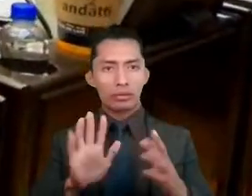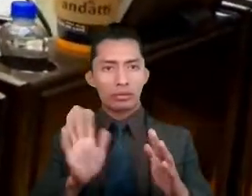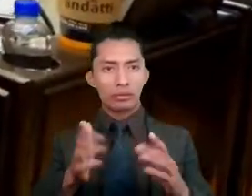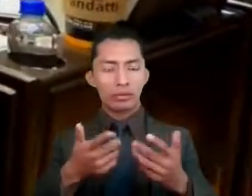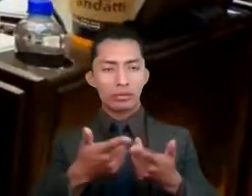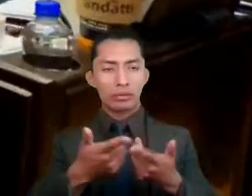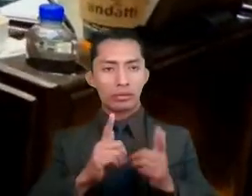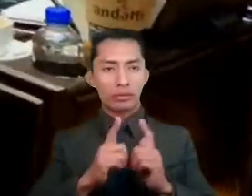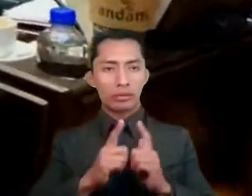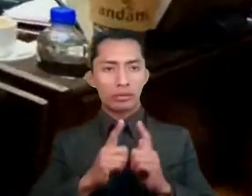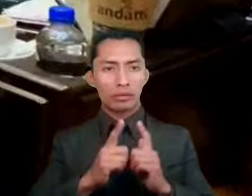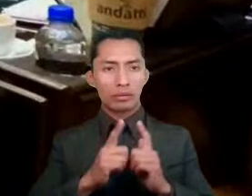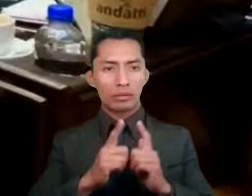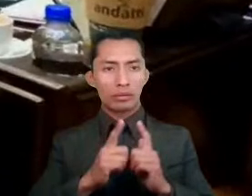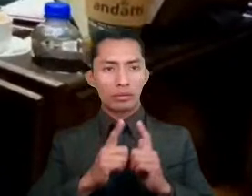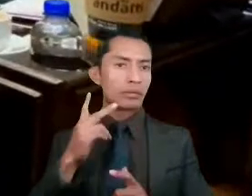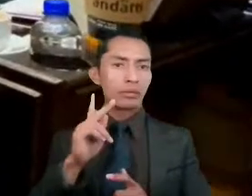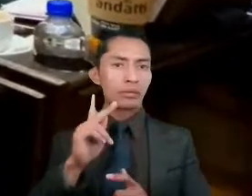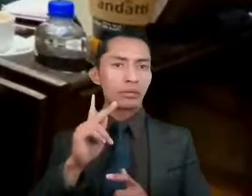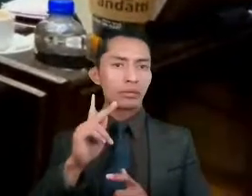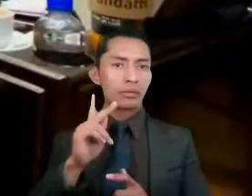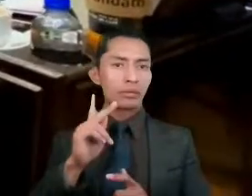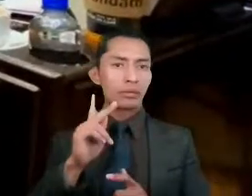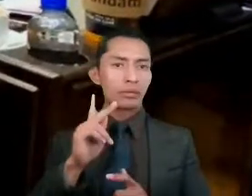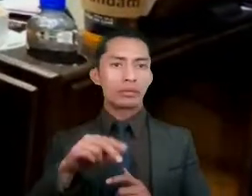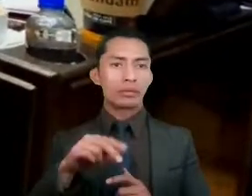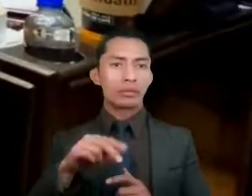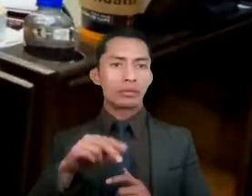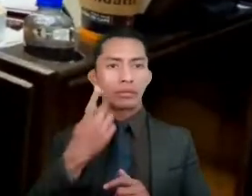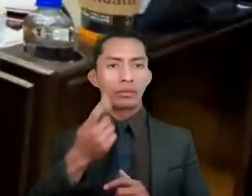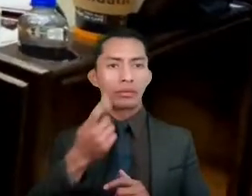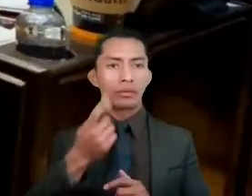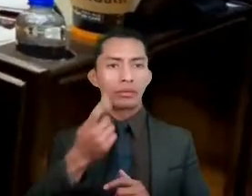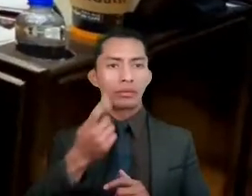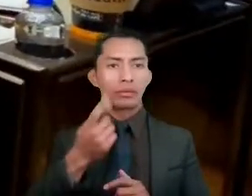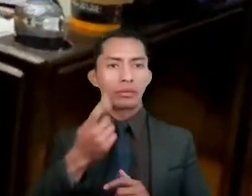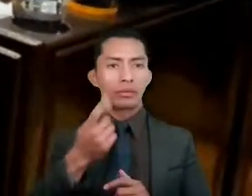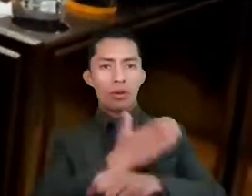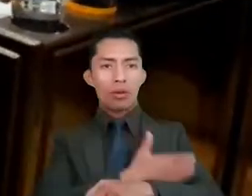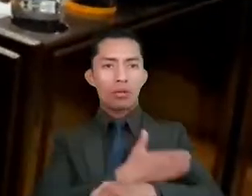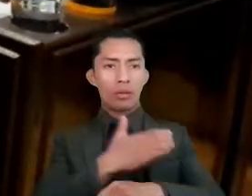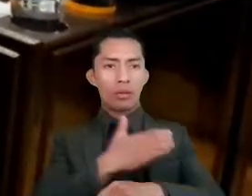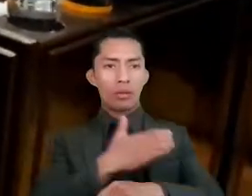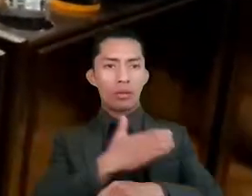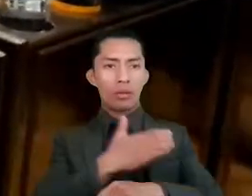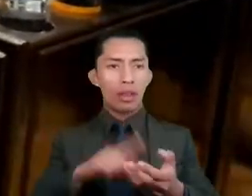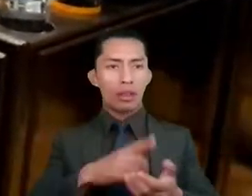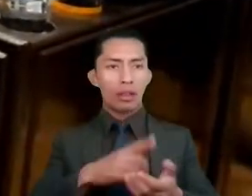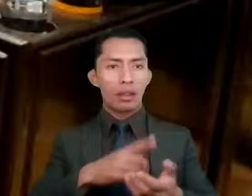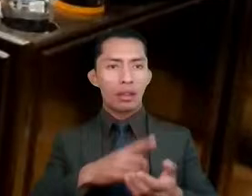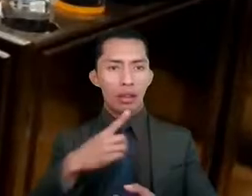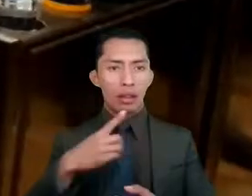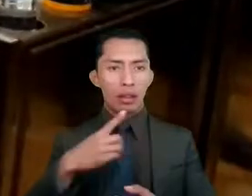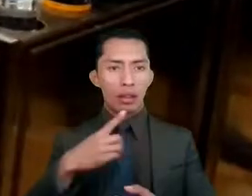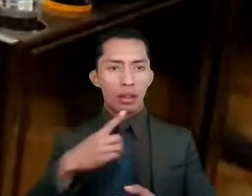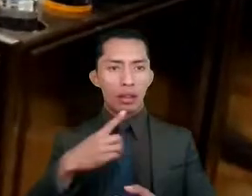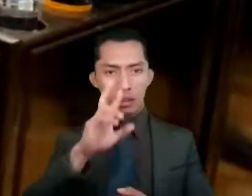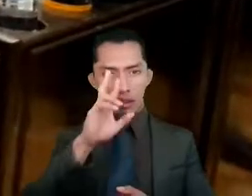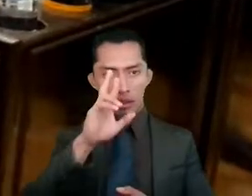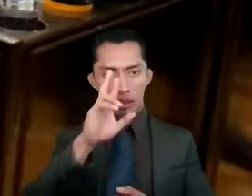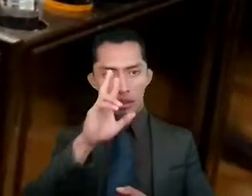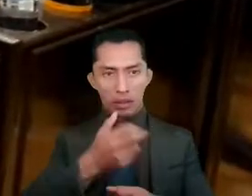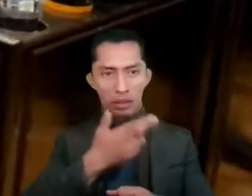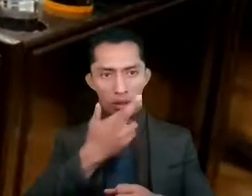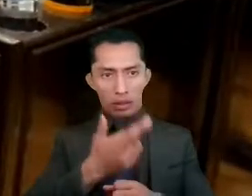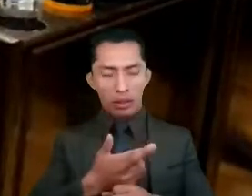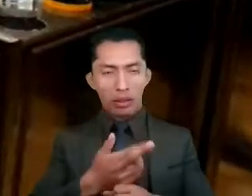de Acción Nacional, hizo, yo pido a los compañeros que en un tema de cordialidad y respeto escuchemos al secretario y